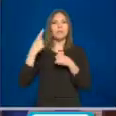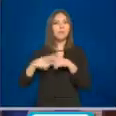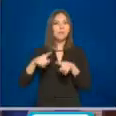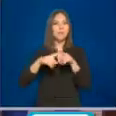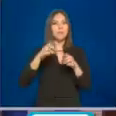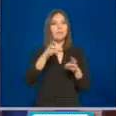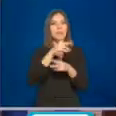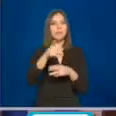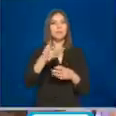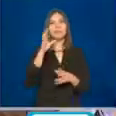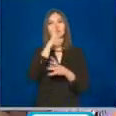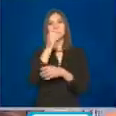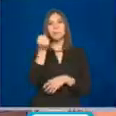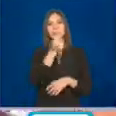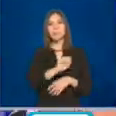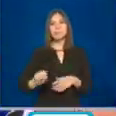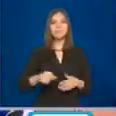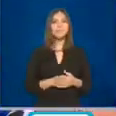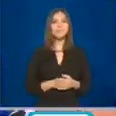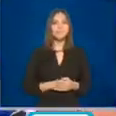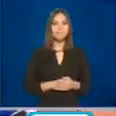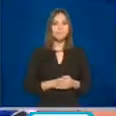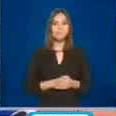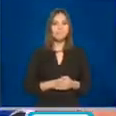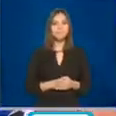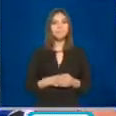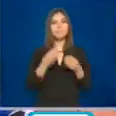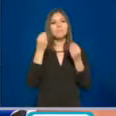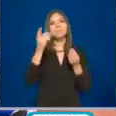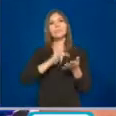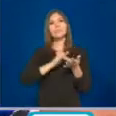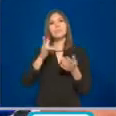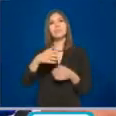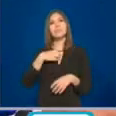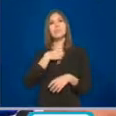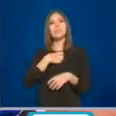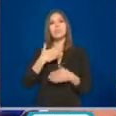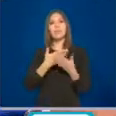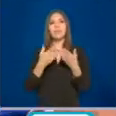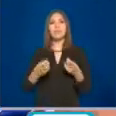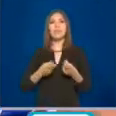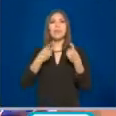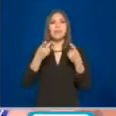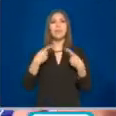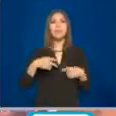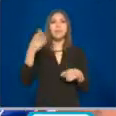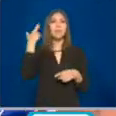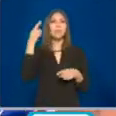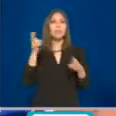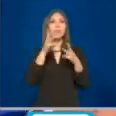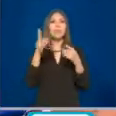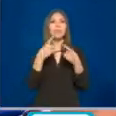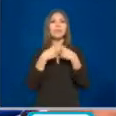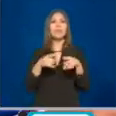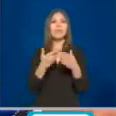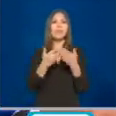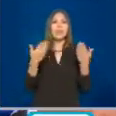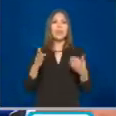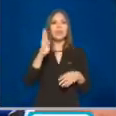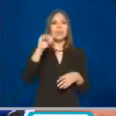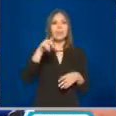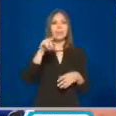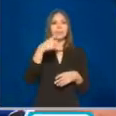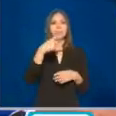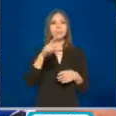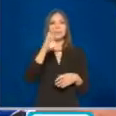bienvenida, gracias por estar acá. Muchas gracias, amigo. Pues muy contenta de poder brindar al público algo diferente ahora con banda. Este es un